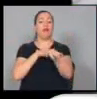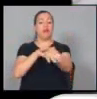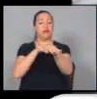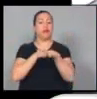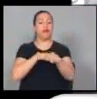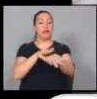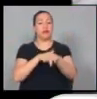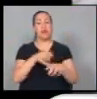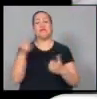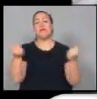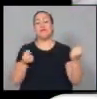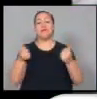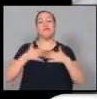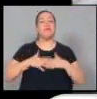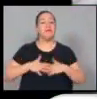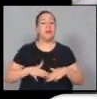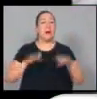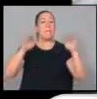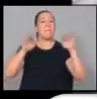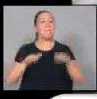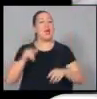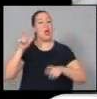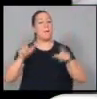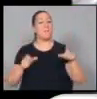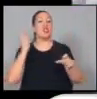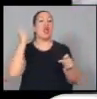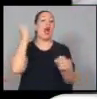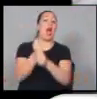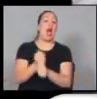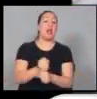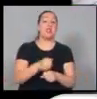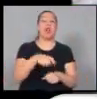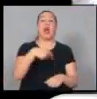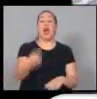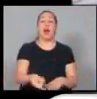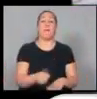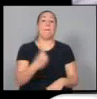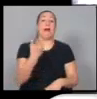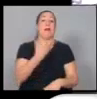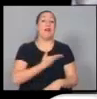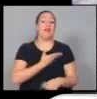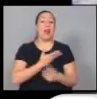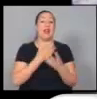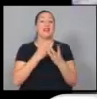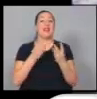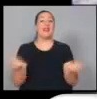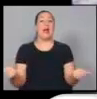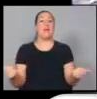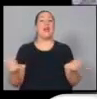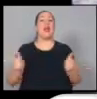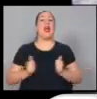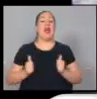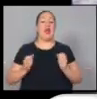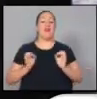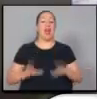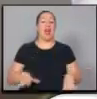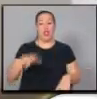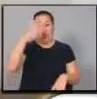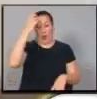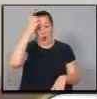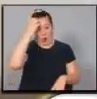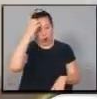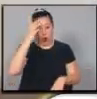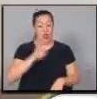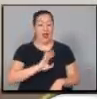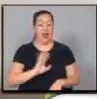obviamente, relajado, mucha menos gente, por lo menos hasta el próximo 1 de febrero, cuando termine la feria judicial, aumente un poco el movimiento, y ni que hablar